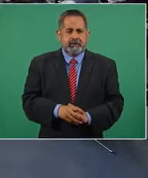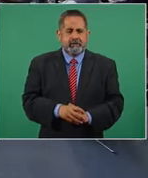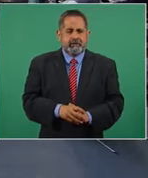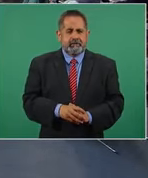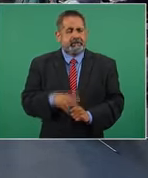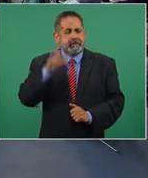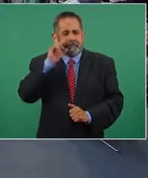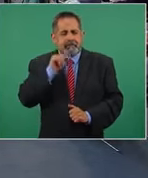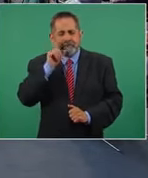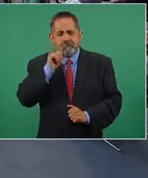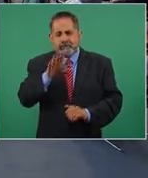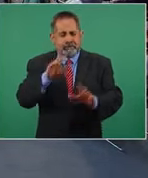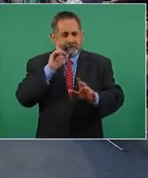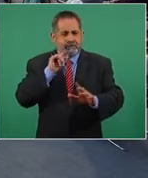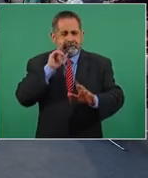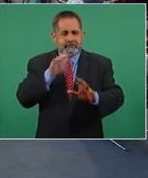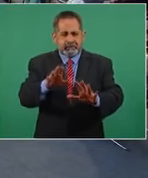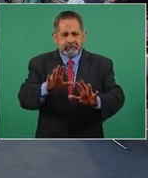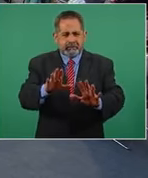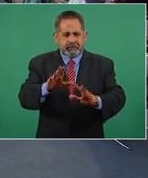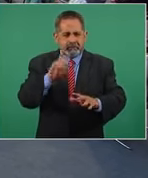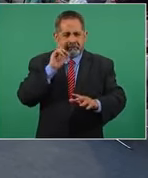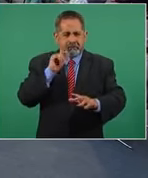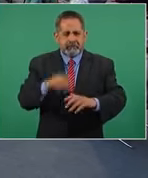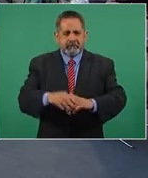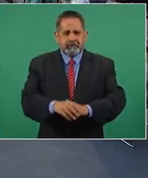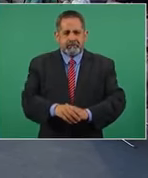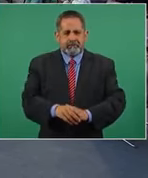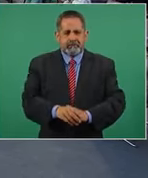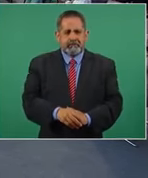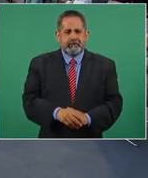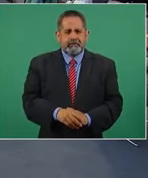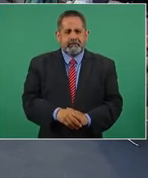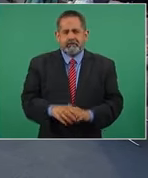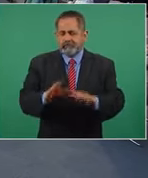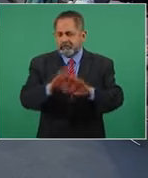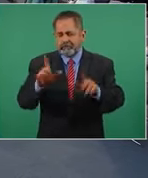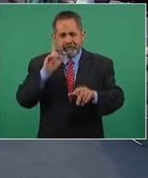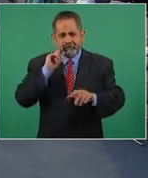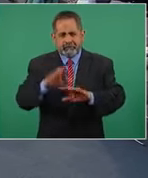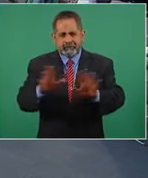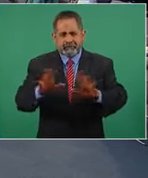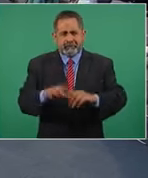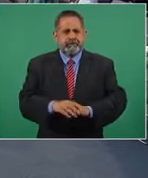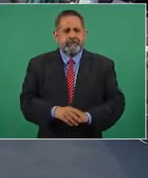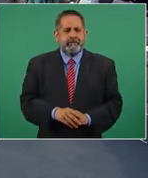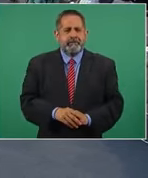No me da la palabra. Mañana. Mañana me va a dar la palabra, pero dígalo porque luego ya, me dice ya.